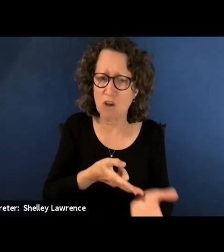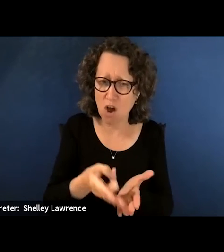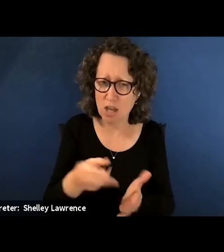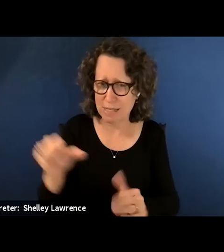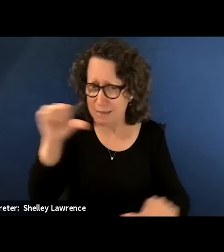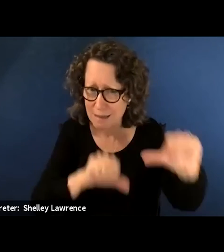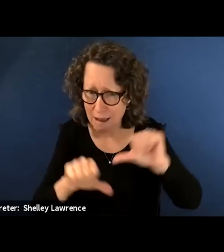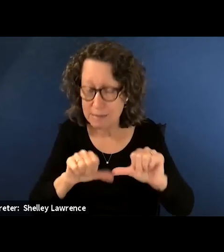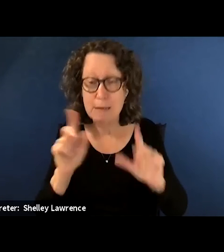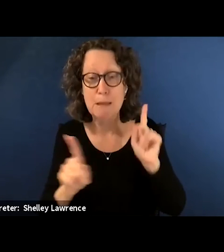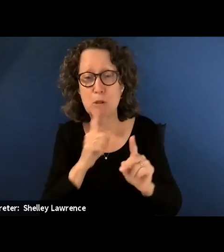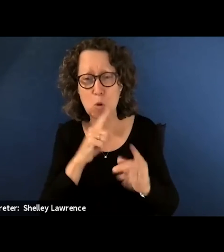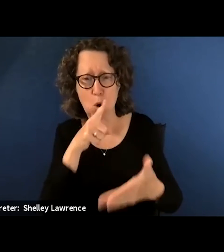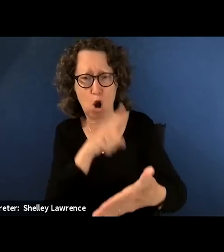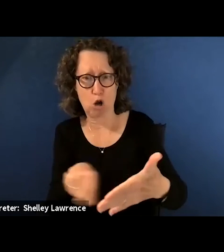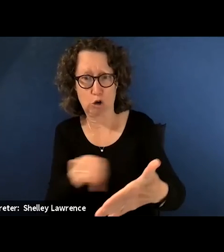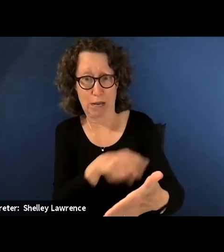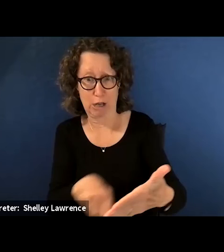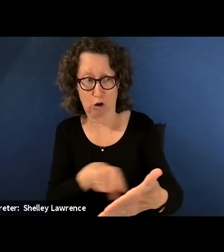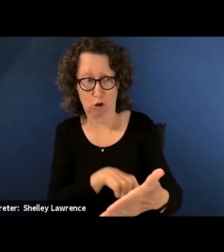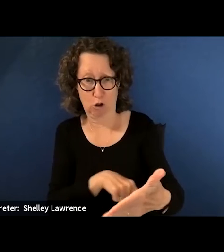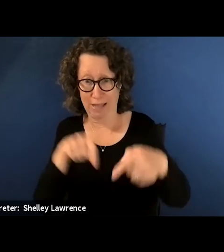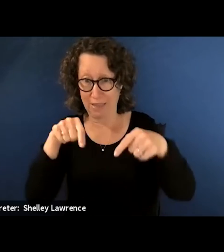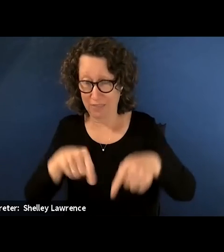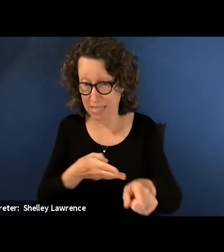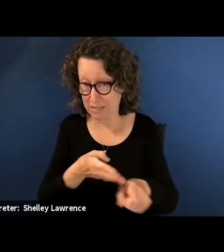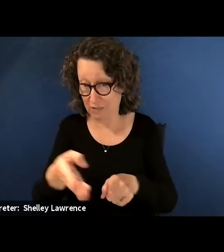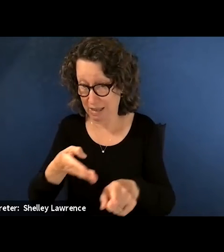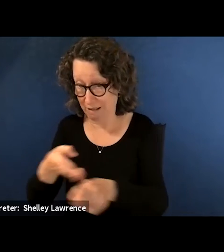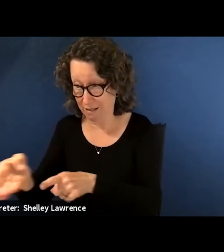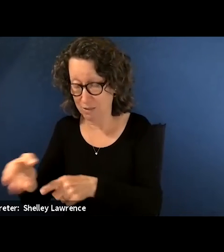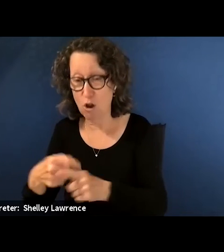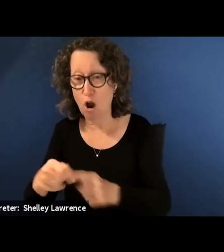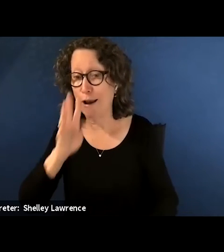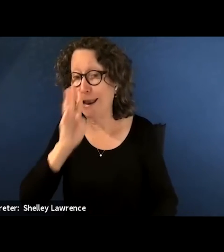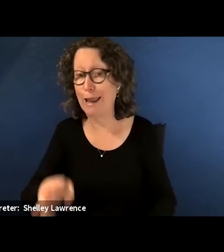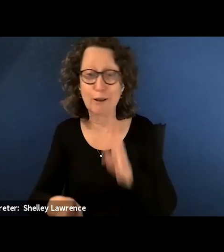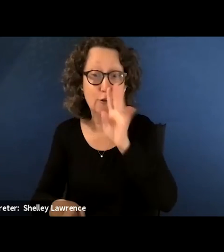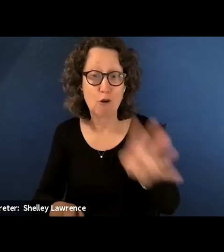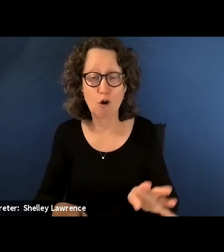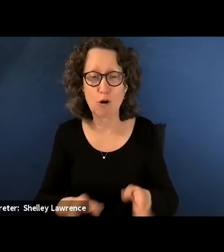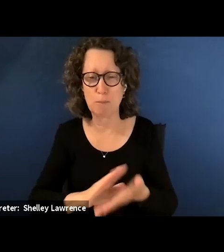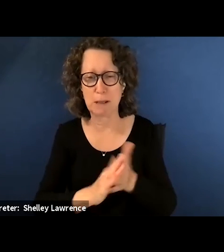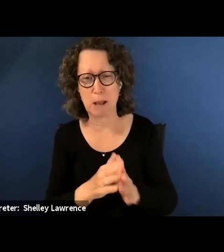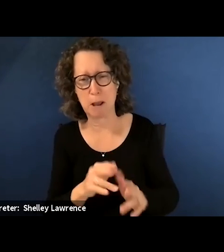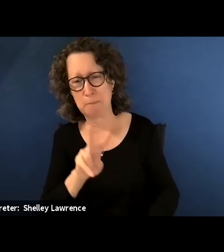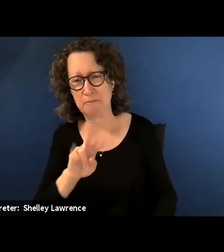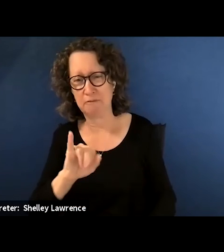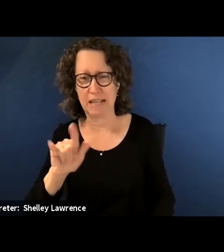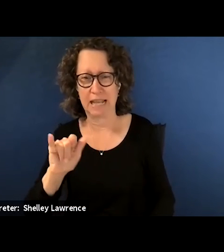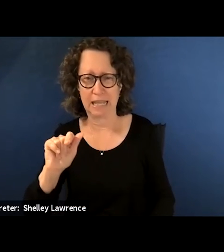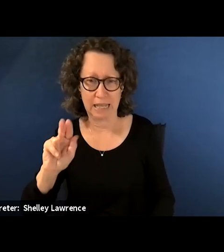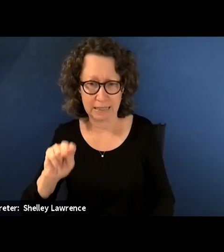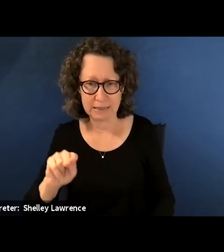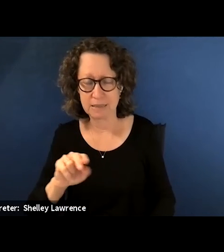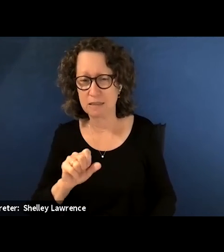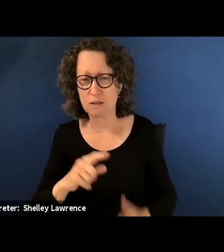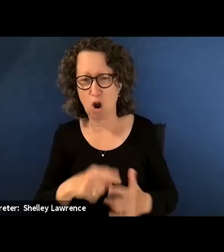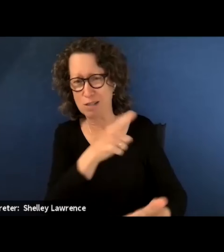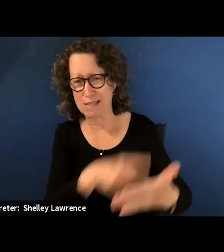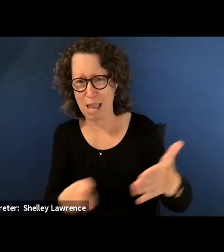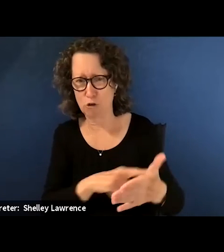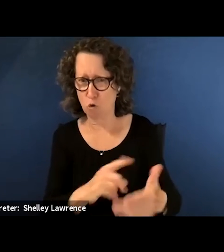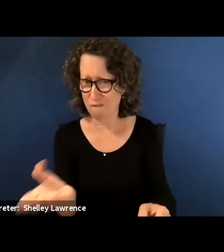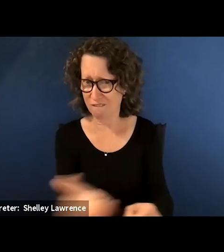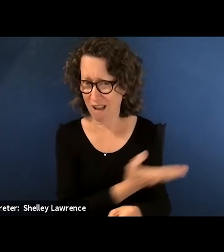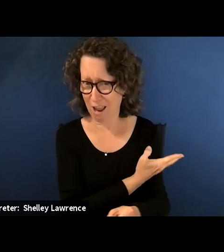ciencia deshonesta. La gente que está hablando con respecto a esto, pues